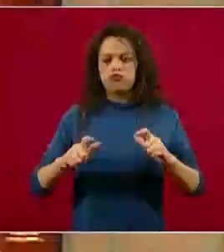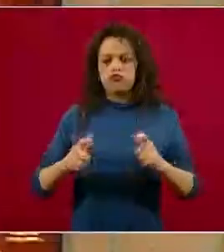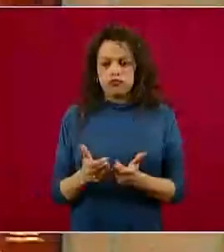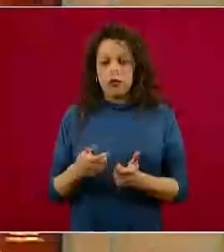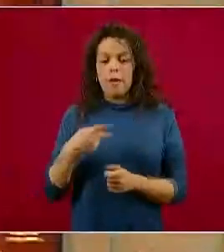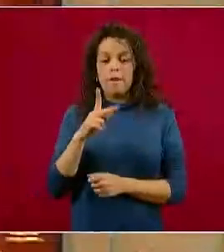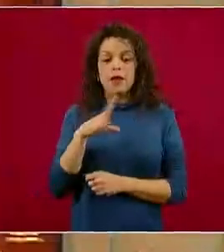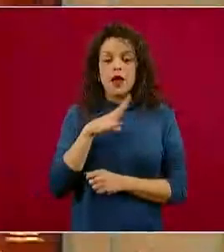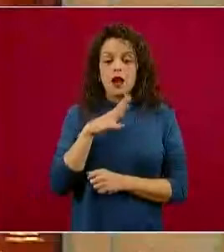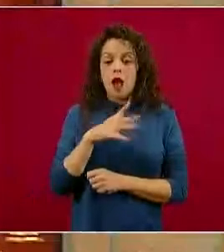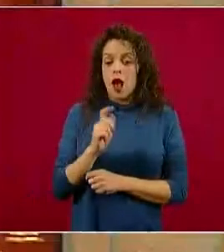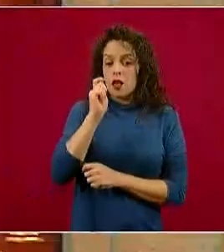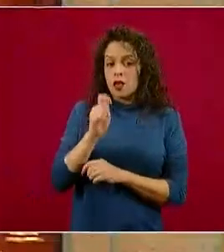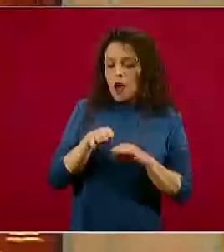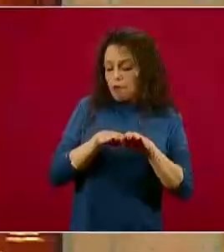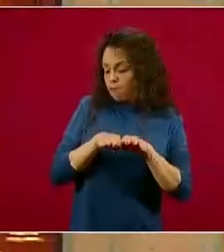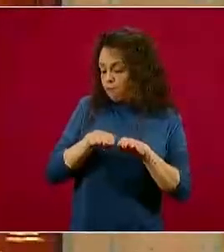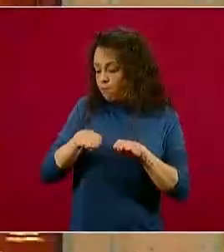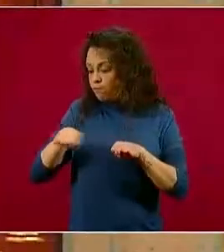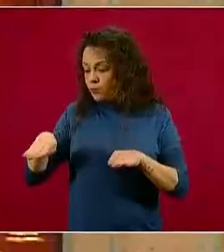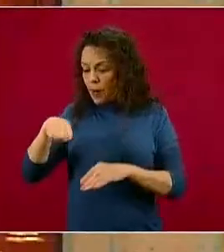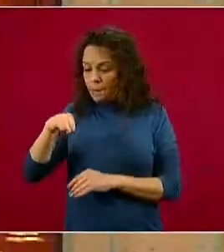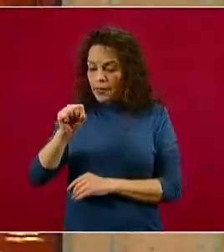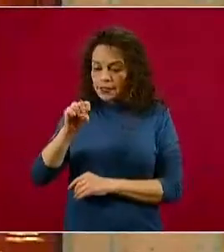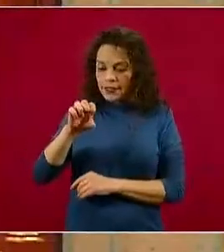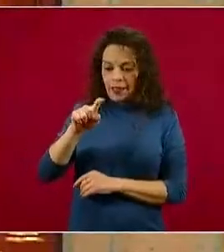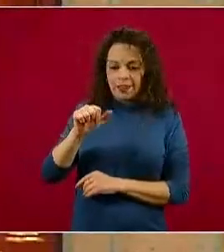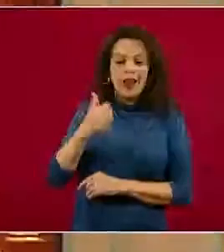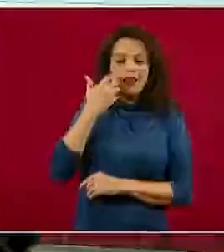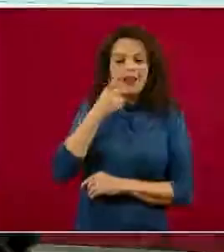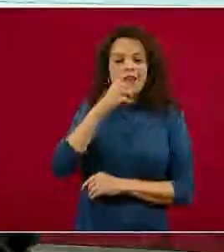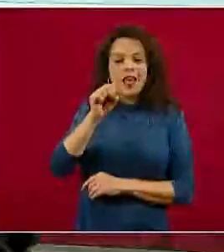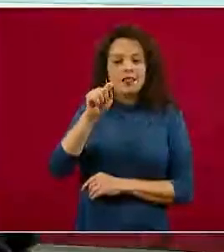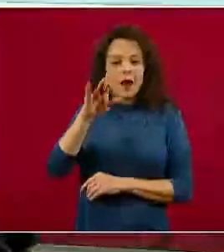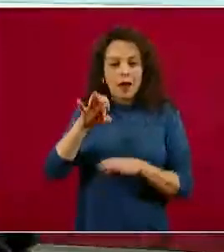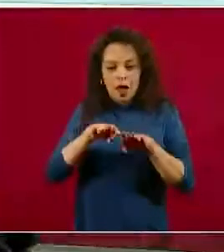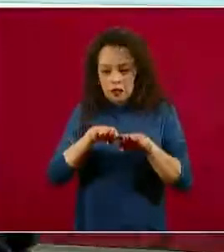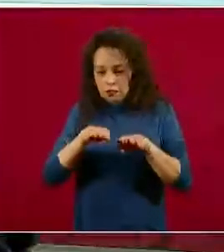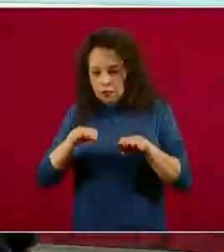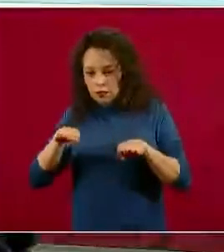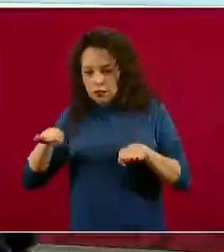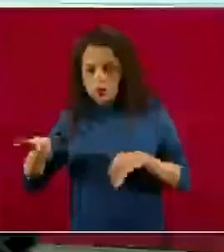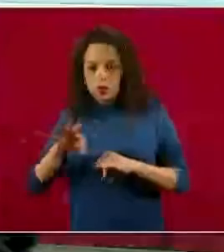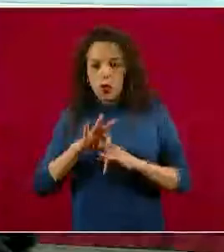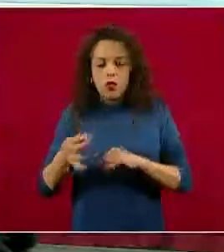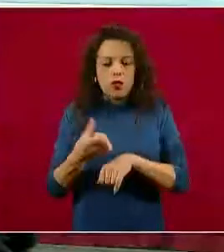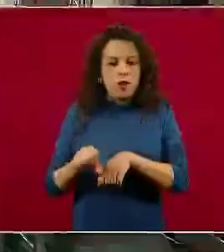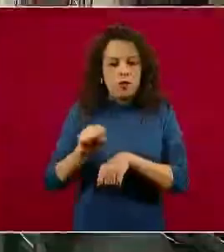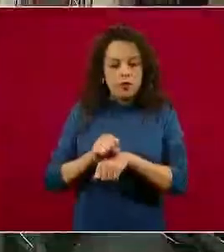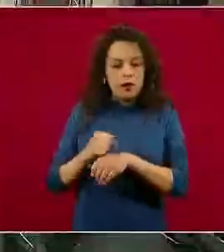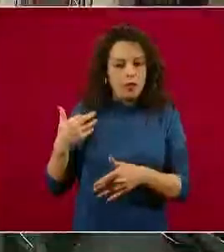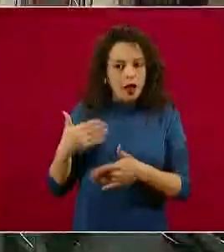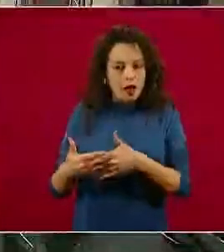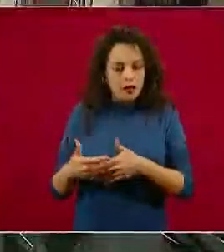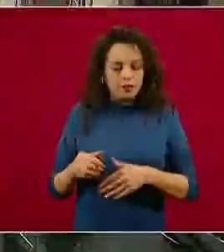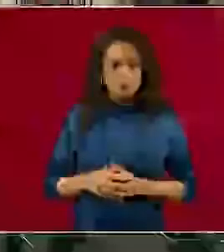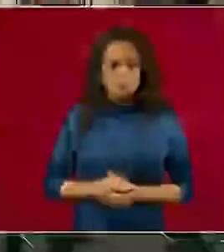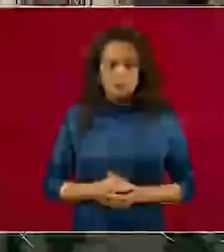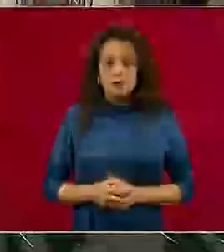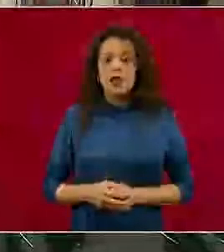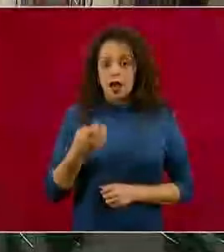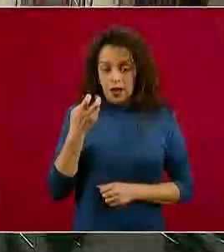donde tenemos una meseta y un comportamiento estable en las últimas semanas, aquí tenemos semana